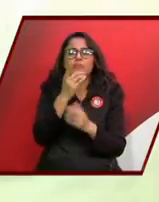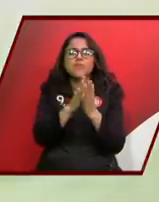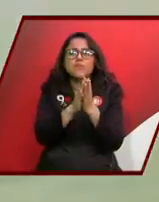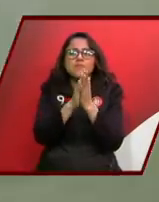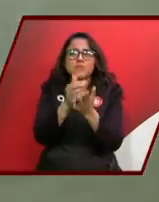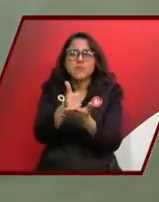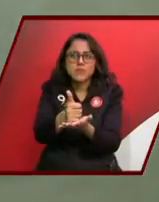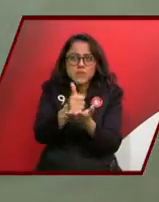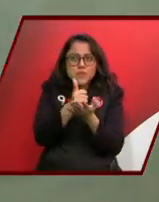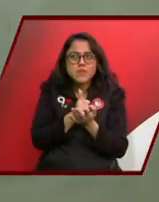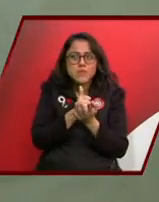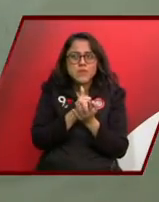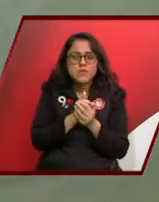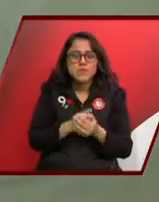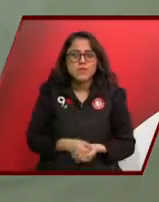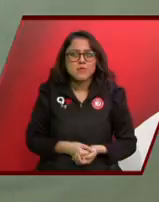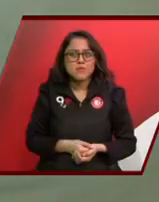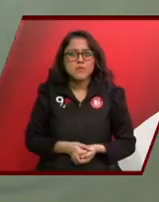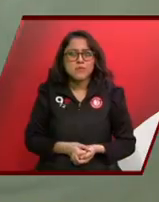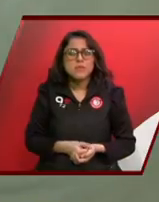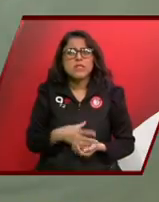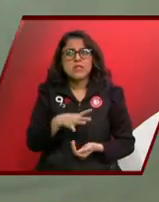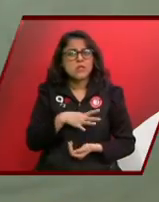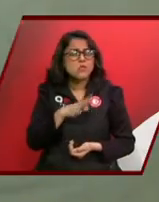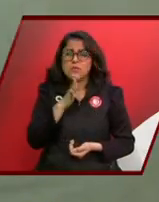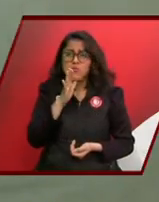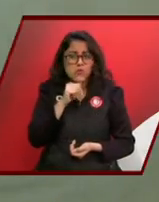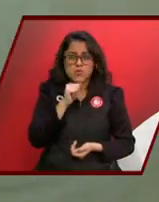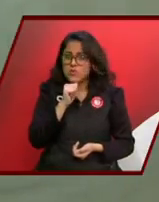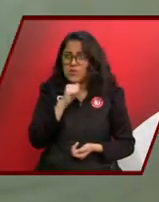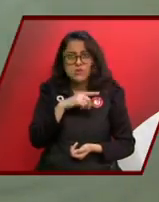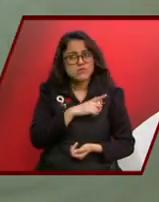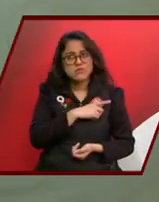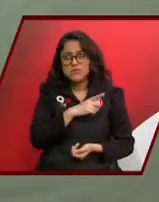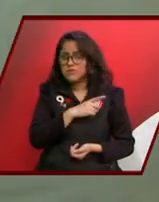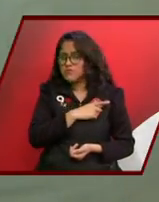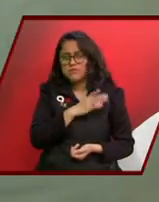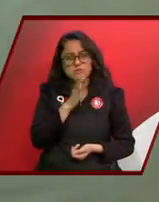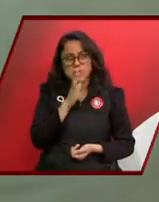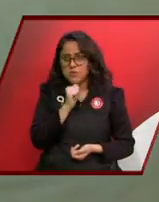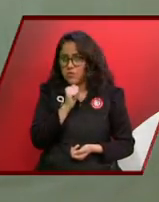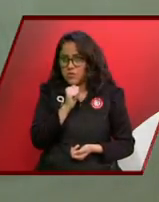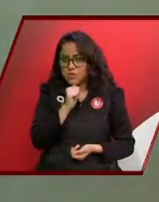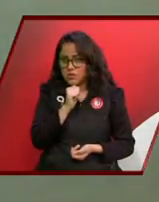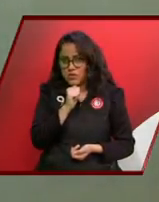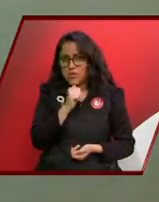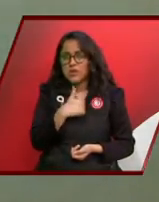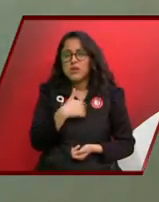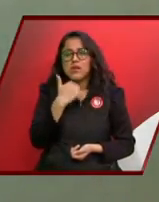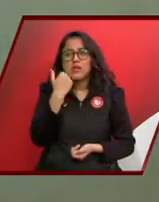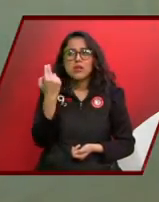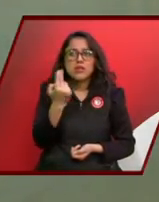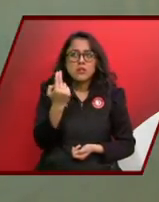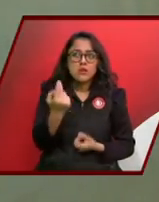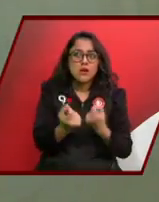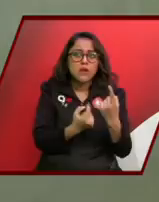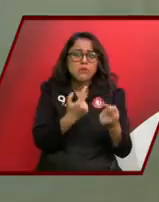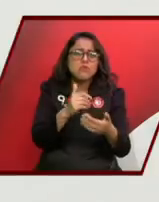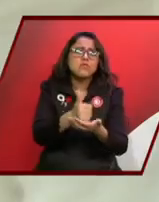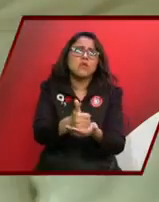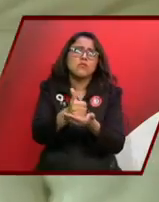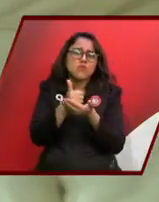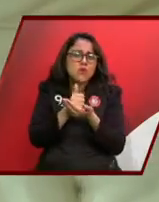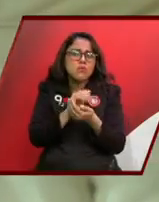apoyo y pues ya no puedo estar solo un osito que me da en la mano